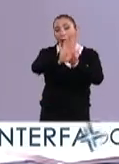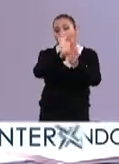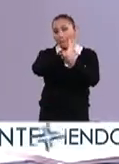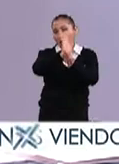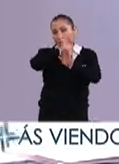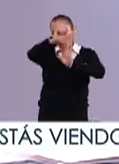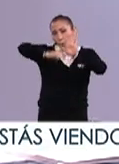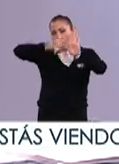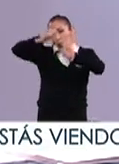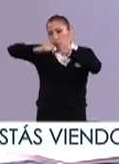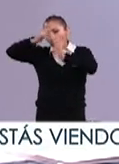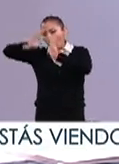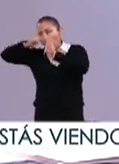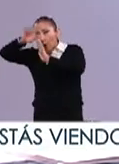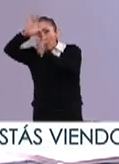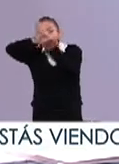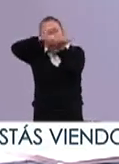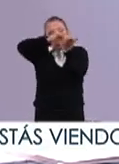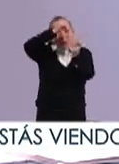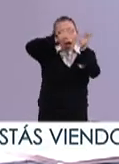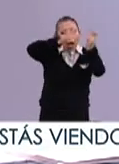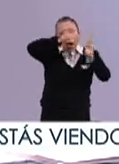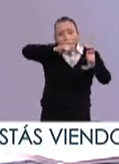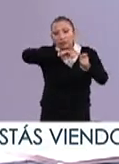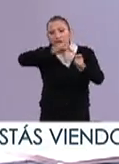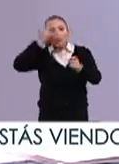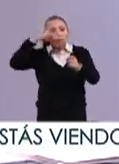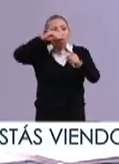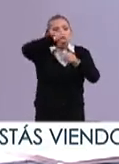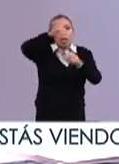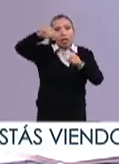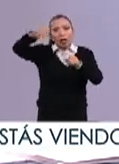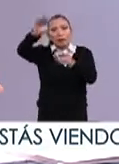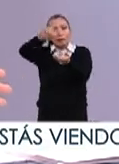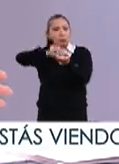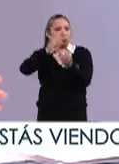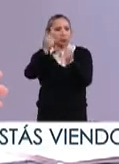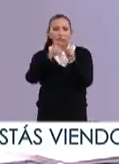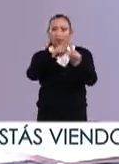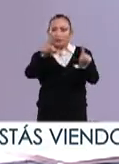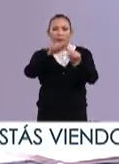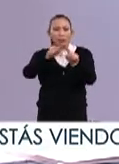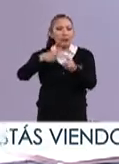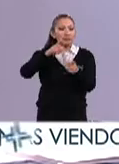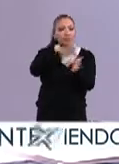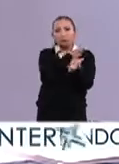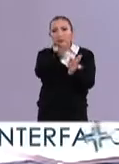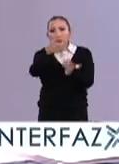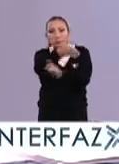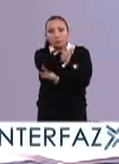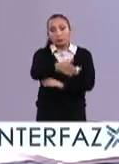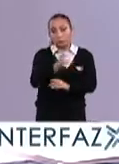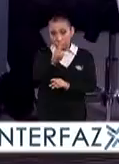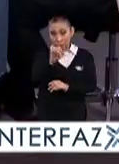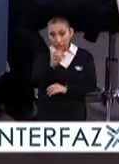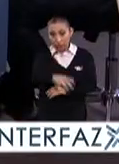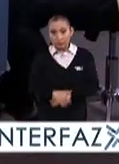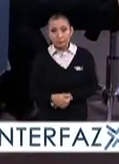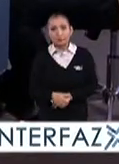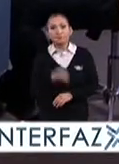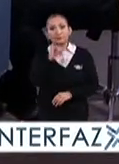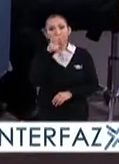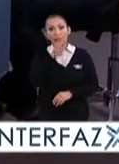película, en una documentación en movimiento que ha tomado pues muchos diferentes caminos desde entonces, ¿cierto? Así